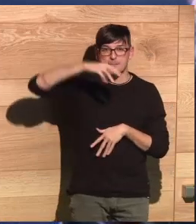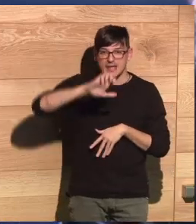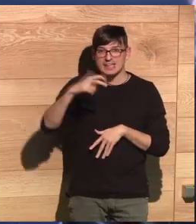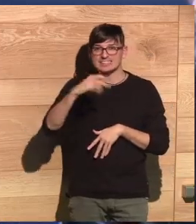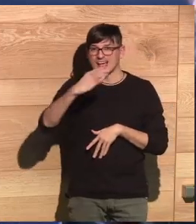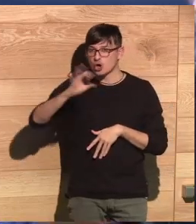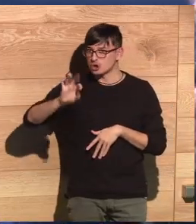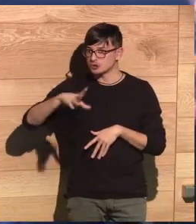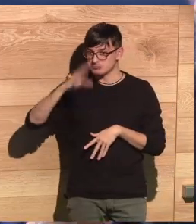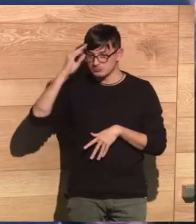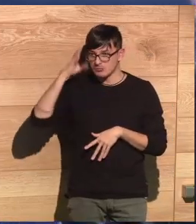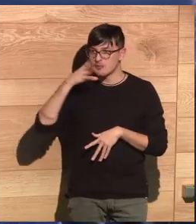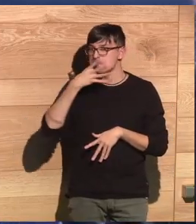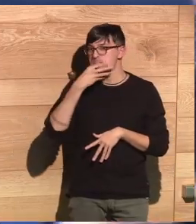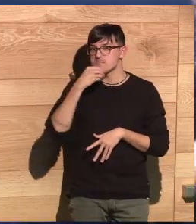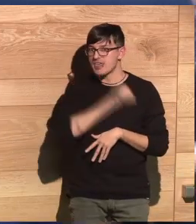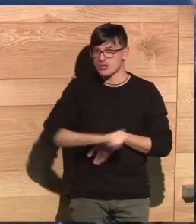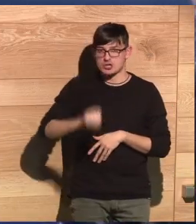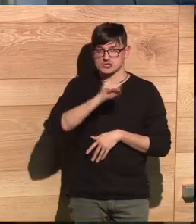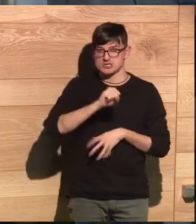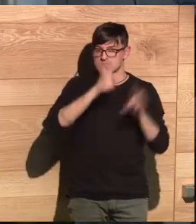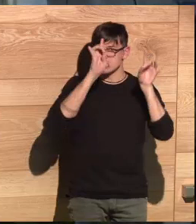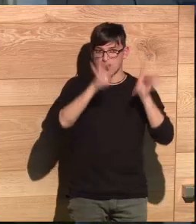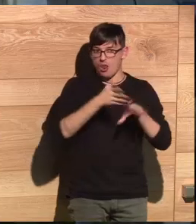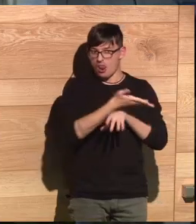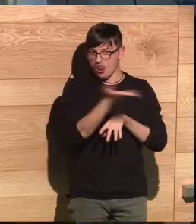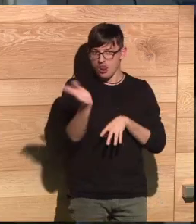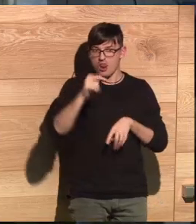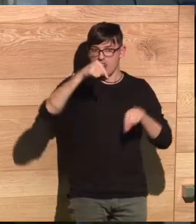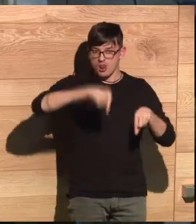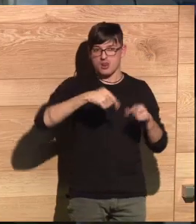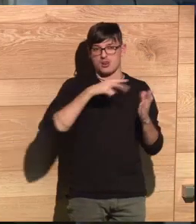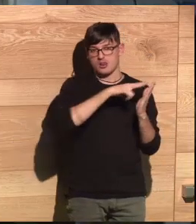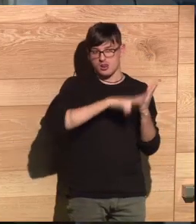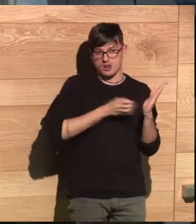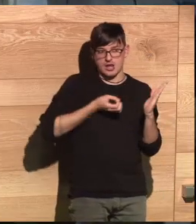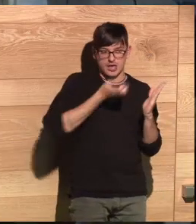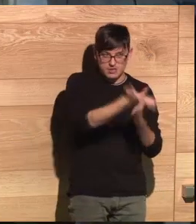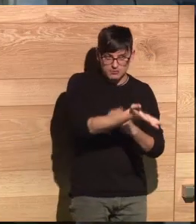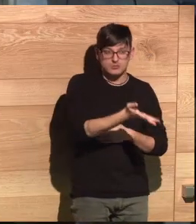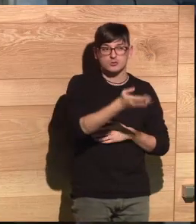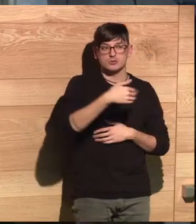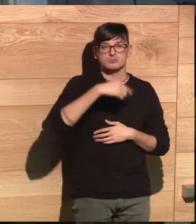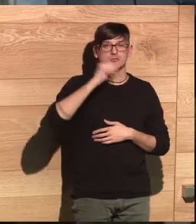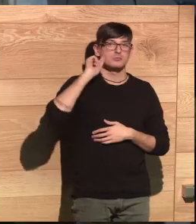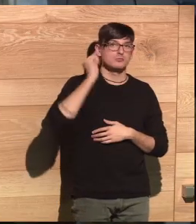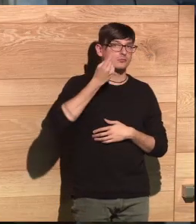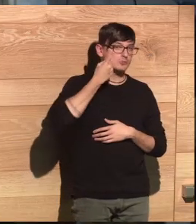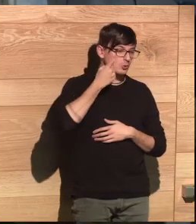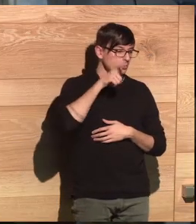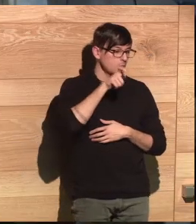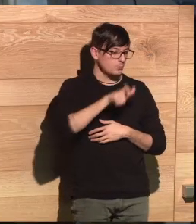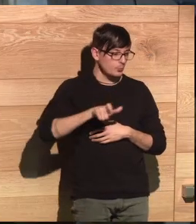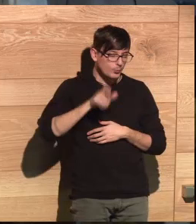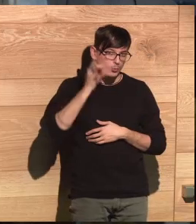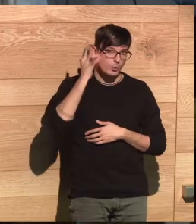parece preciosísima, igual que las que hemos leído hoy aquí. He descubierto mujeres que